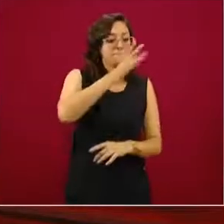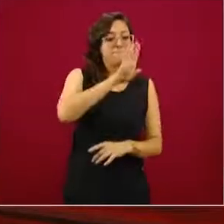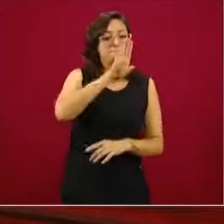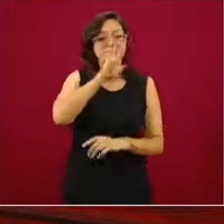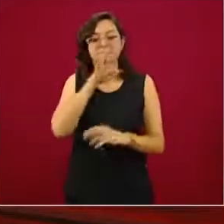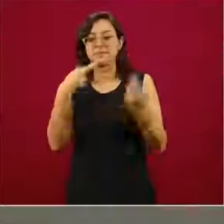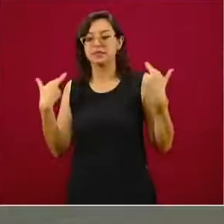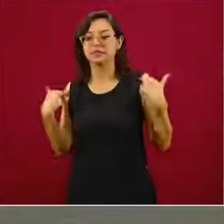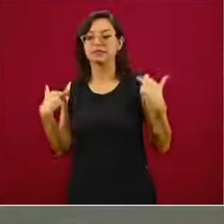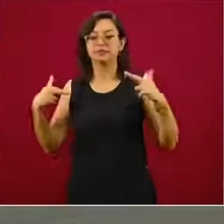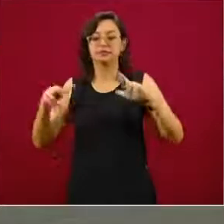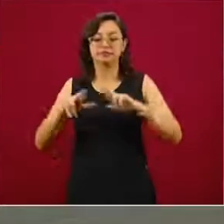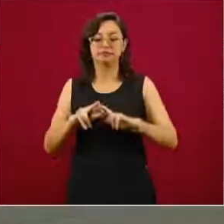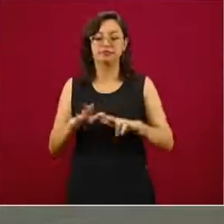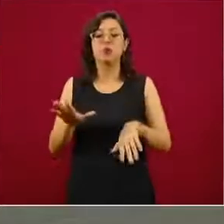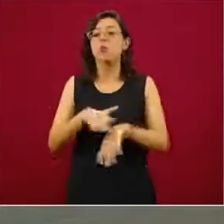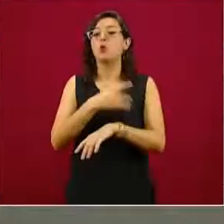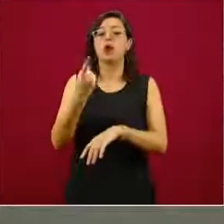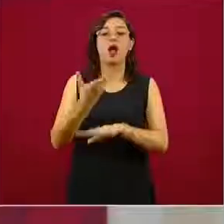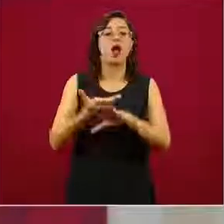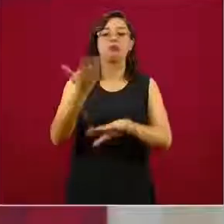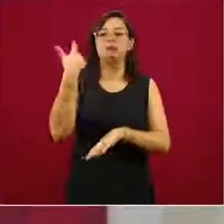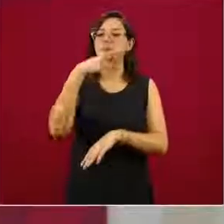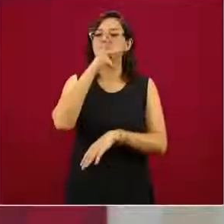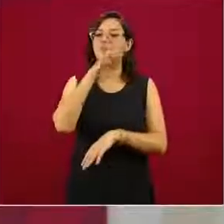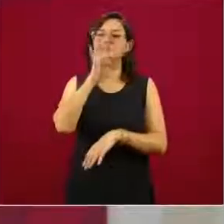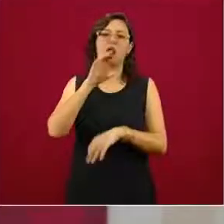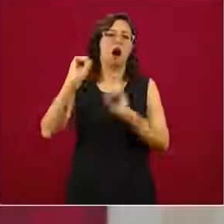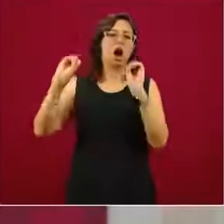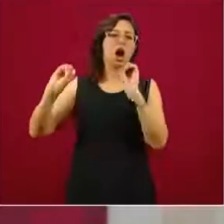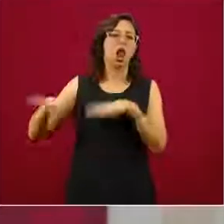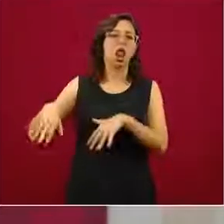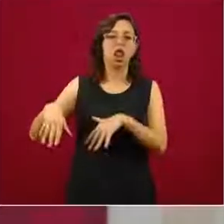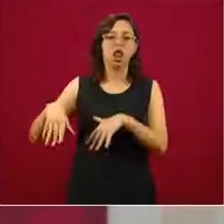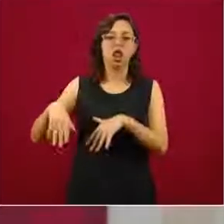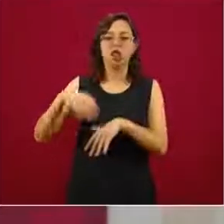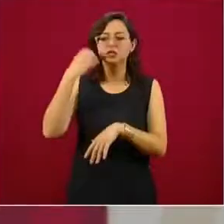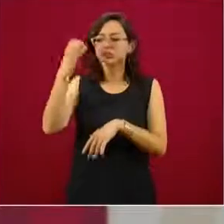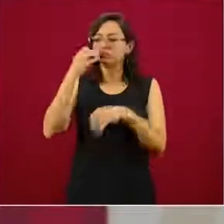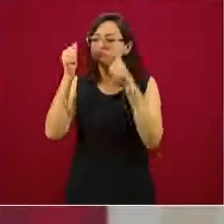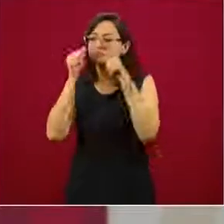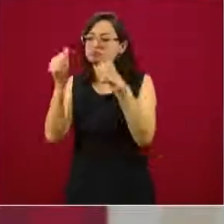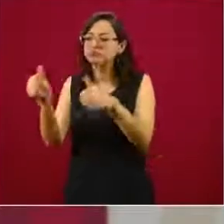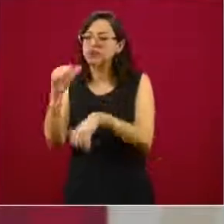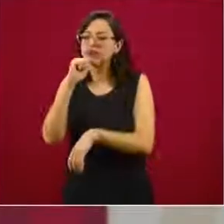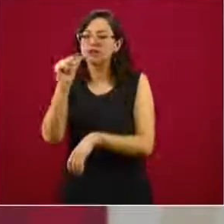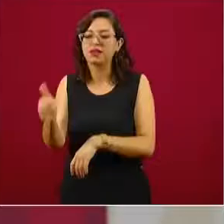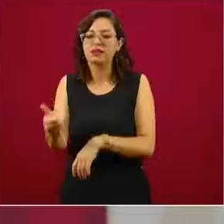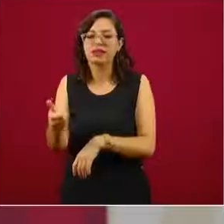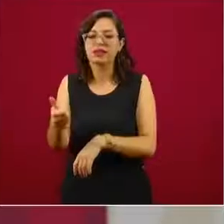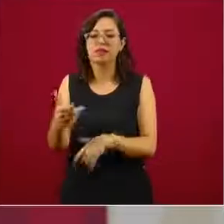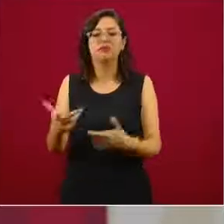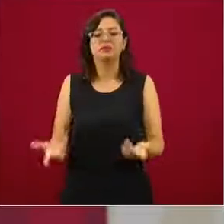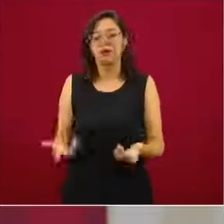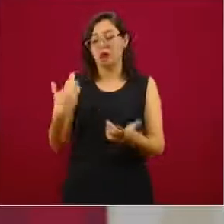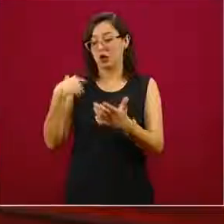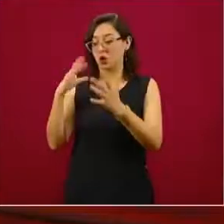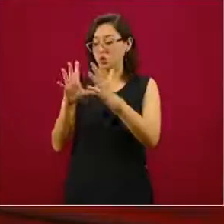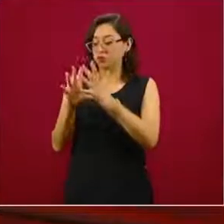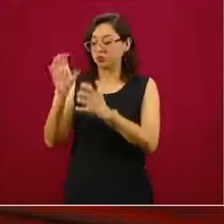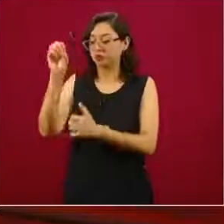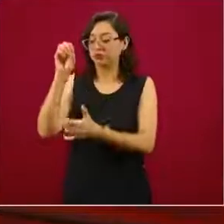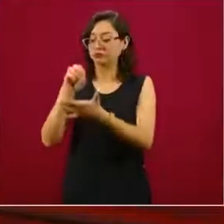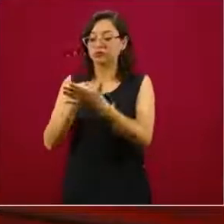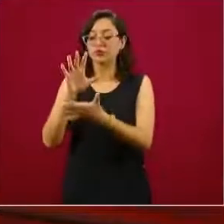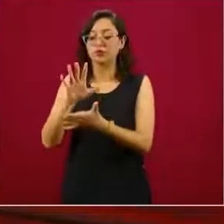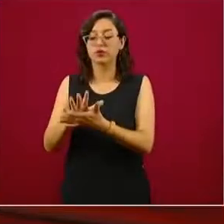hijos y en la escuela, porque ya estaba muy apartada. Entonces lo habíamos metido en la Constitución como una aspiración de